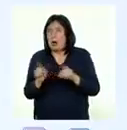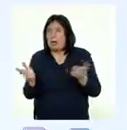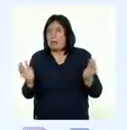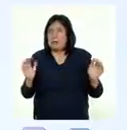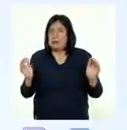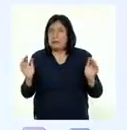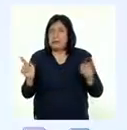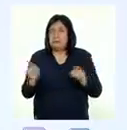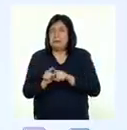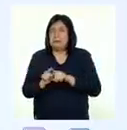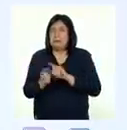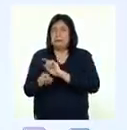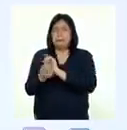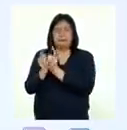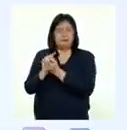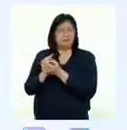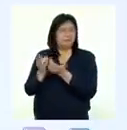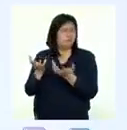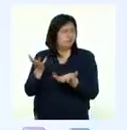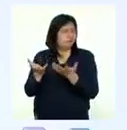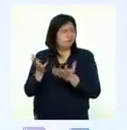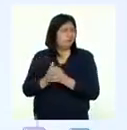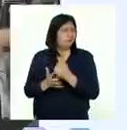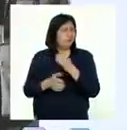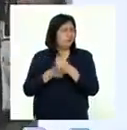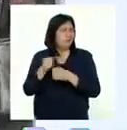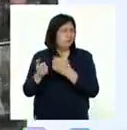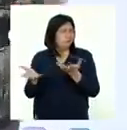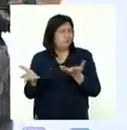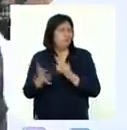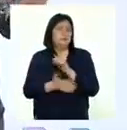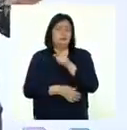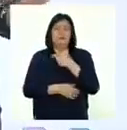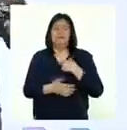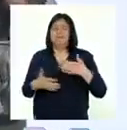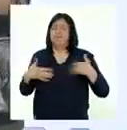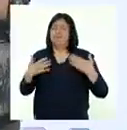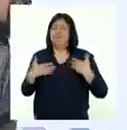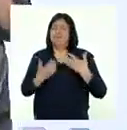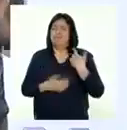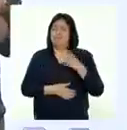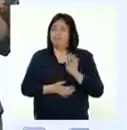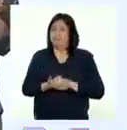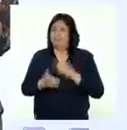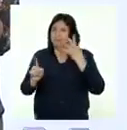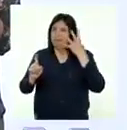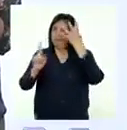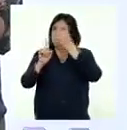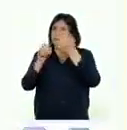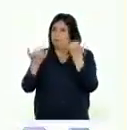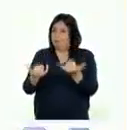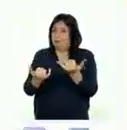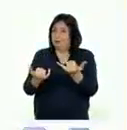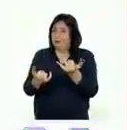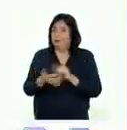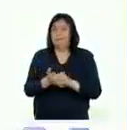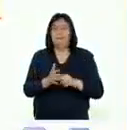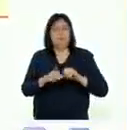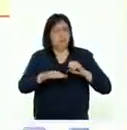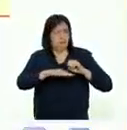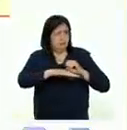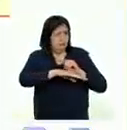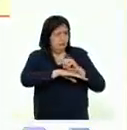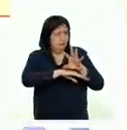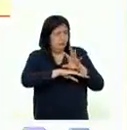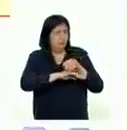hoy? ¿Habrán variado en las últimas décadas? Estoy muy contenta, ya que nuestro reto del día es: